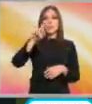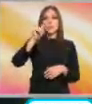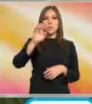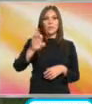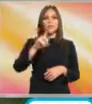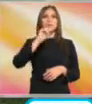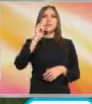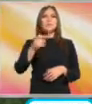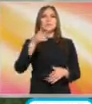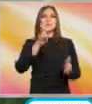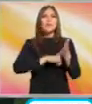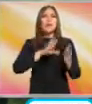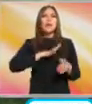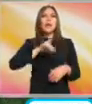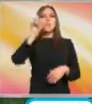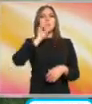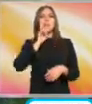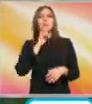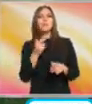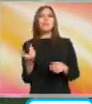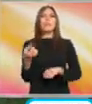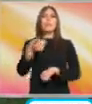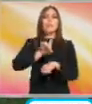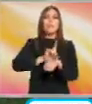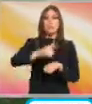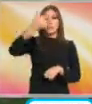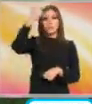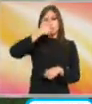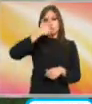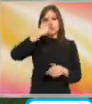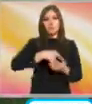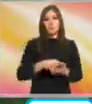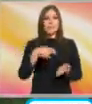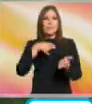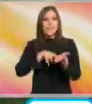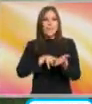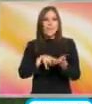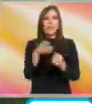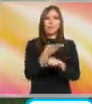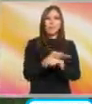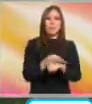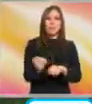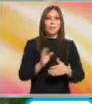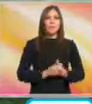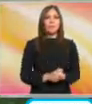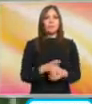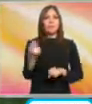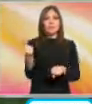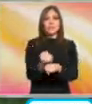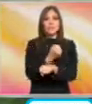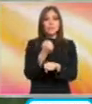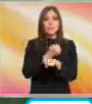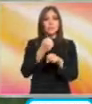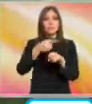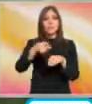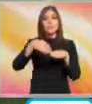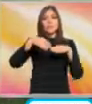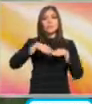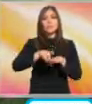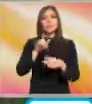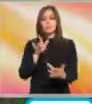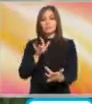tiene la mujer, el día, la noche, negro, blanco. Mis guaraches, que es el contacto con la